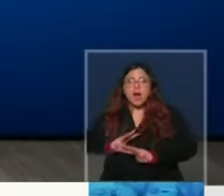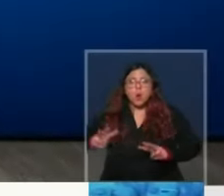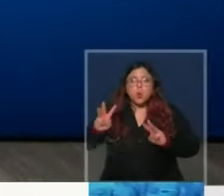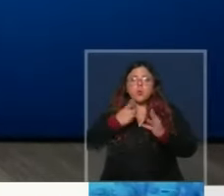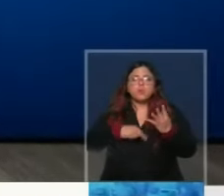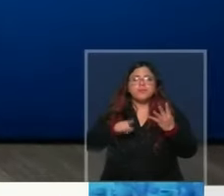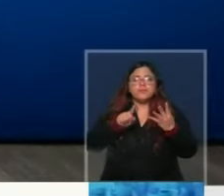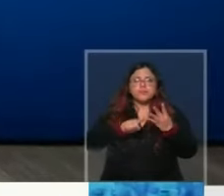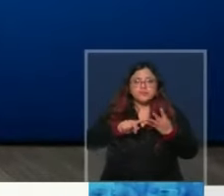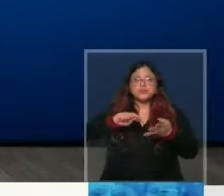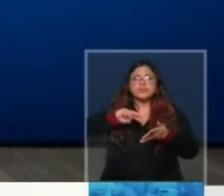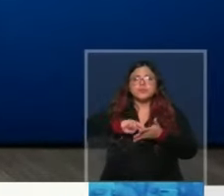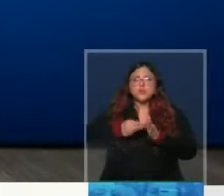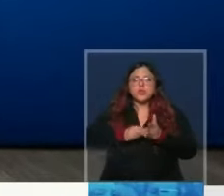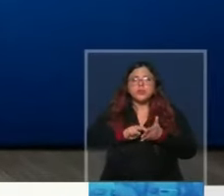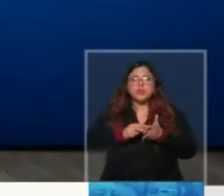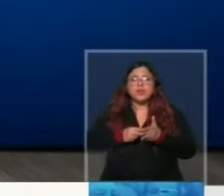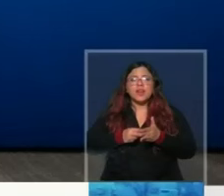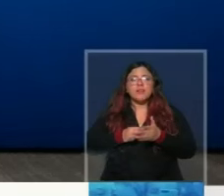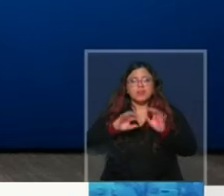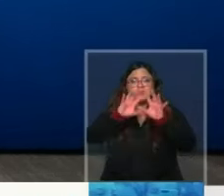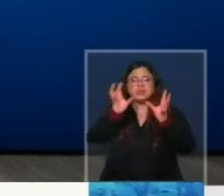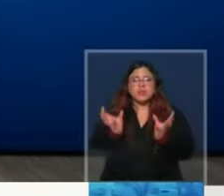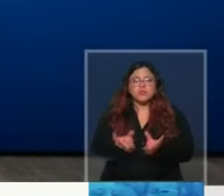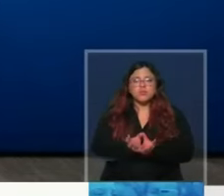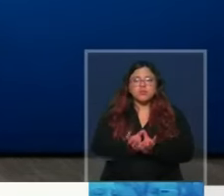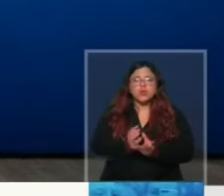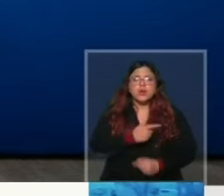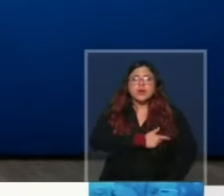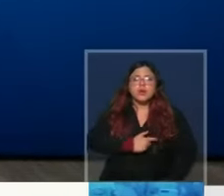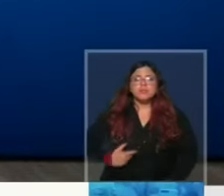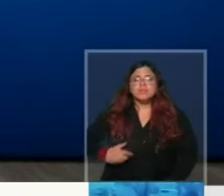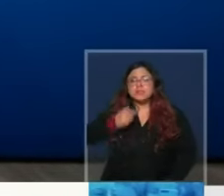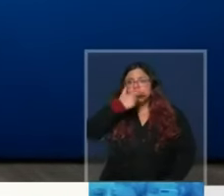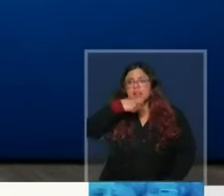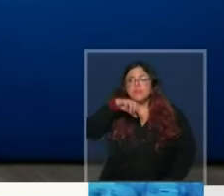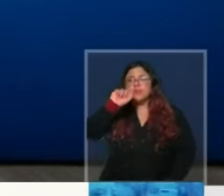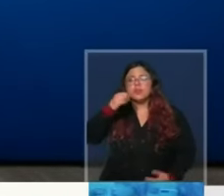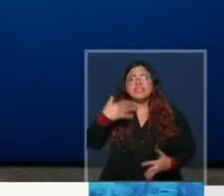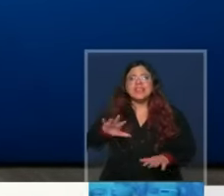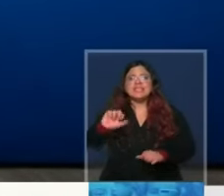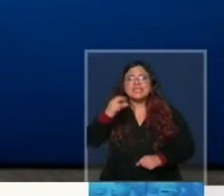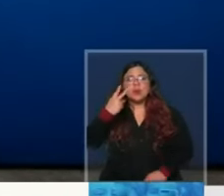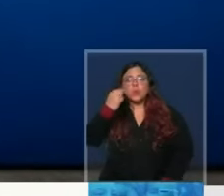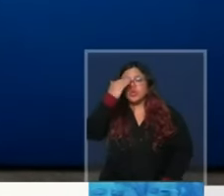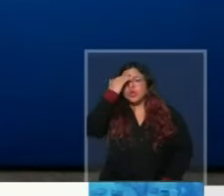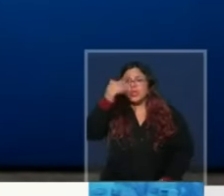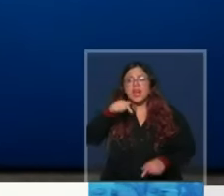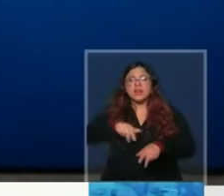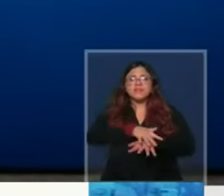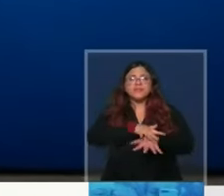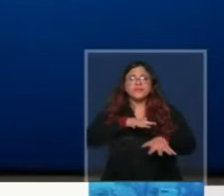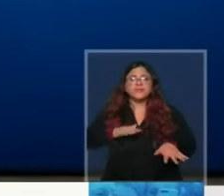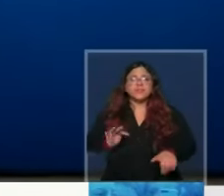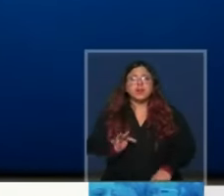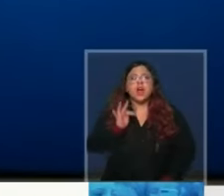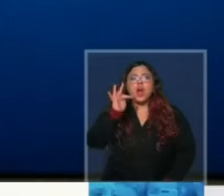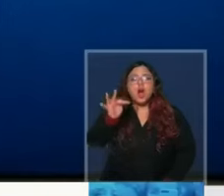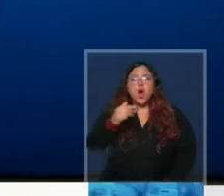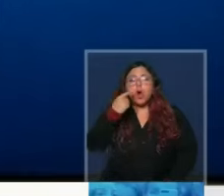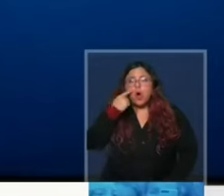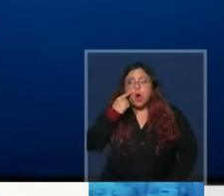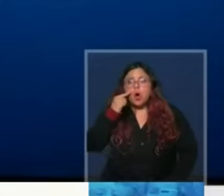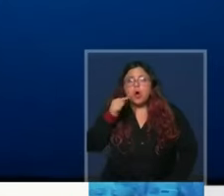conflictos que está viviendo el mundo. El presidente Boric abrió la segunda jornada de esta cumbre por el futuro, que, insisto,